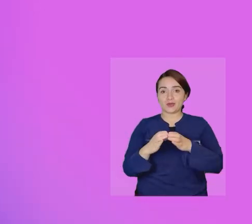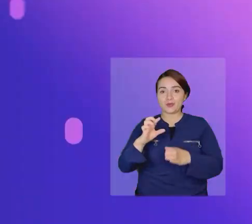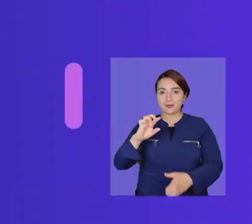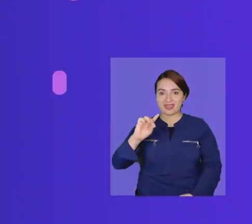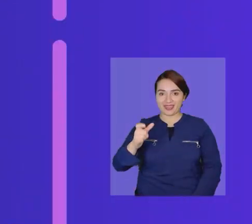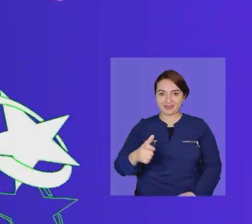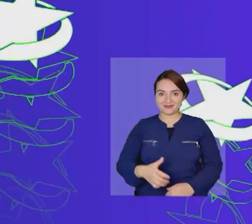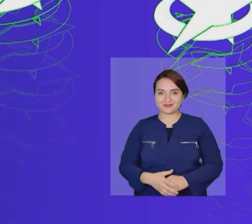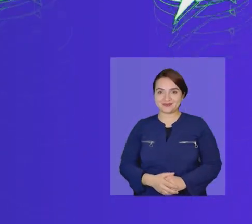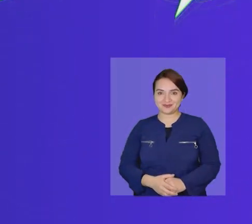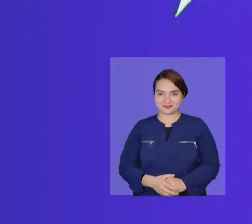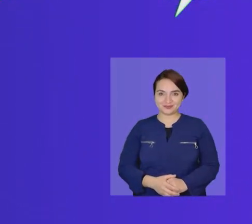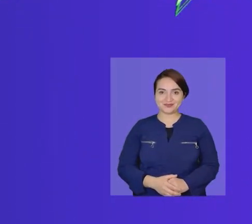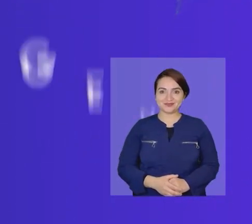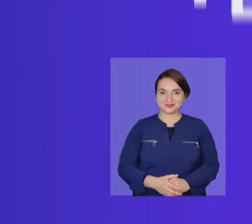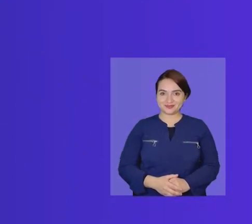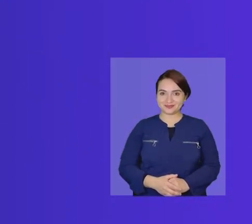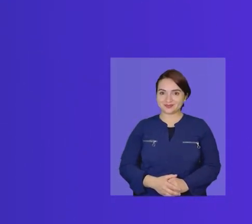gente